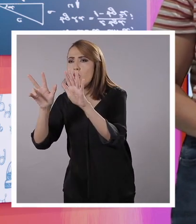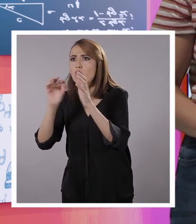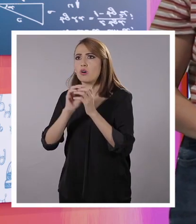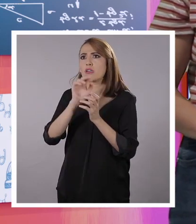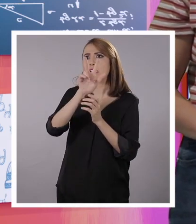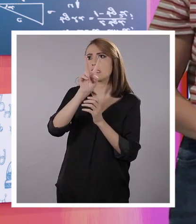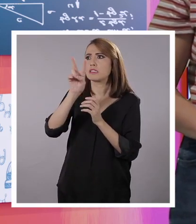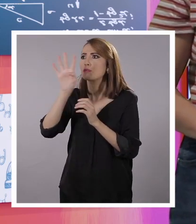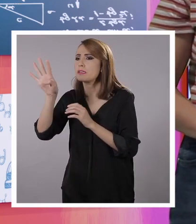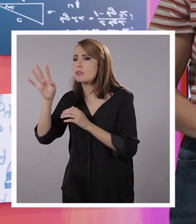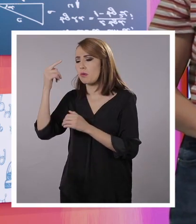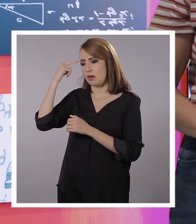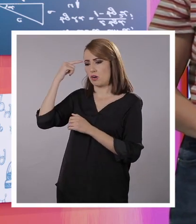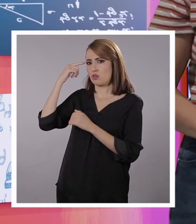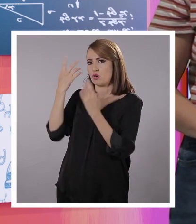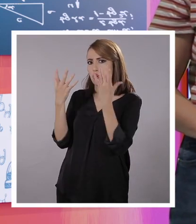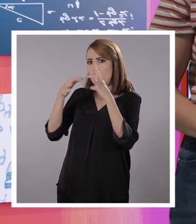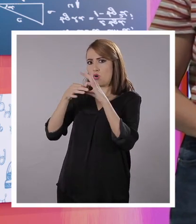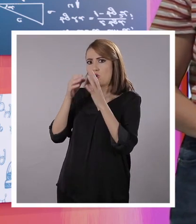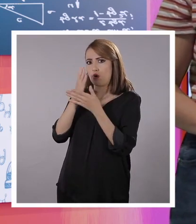108, 324.